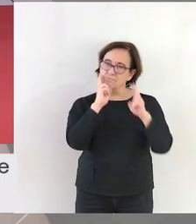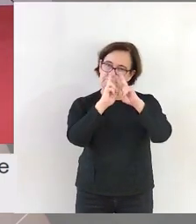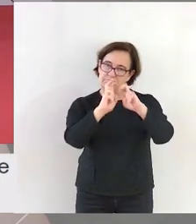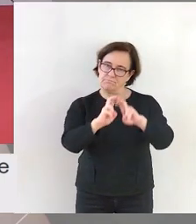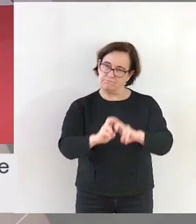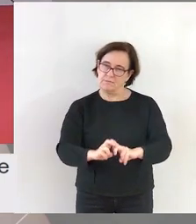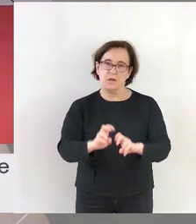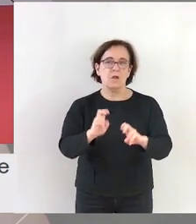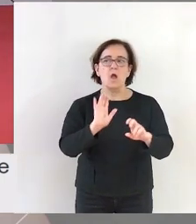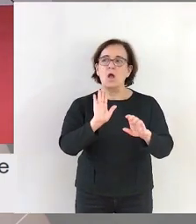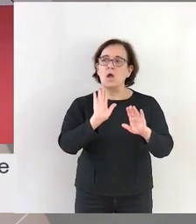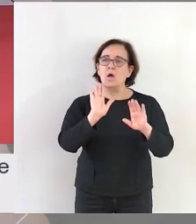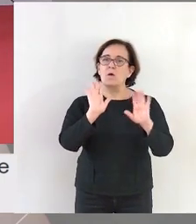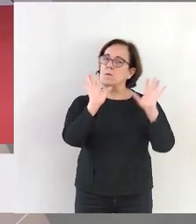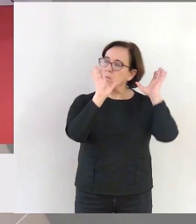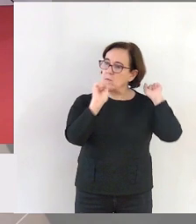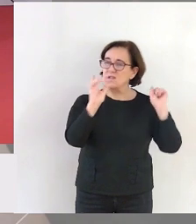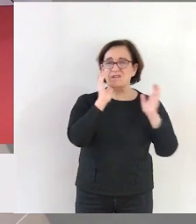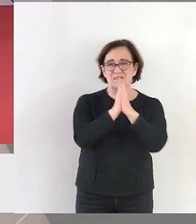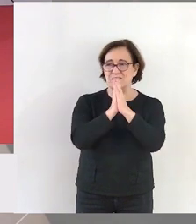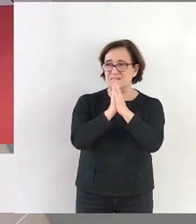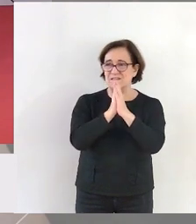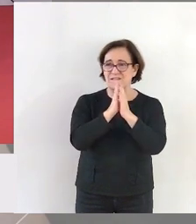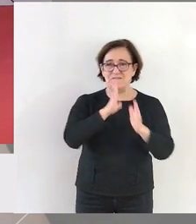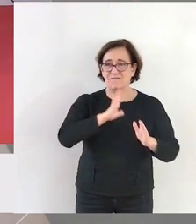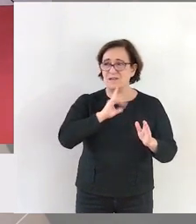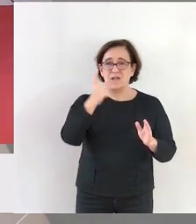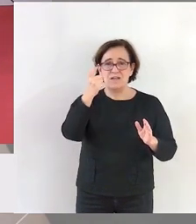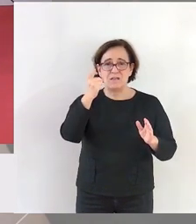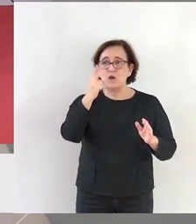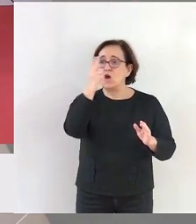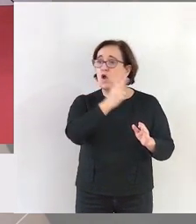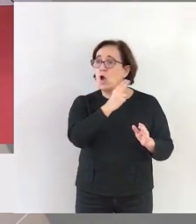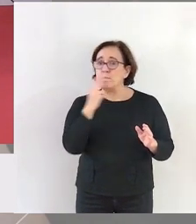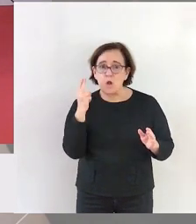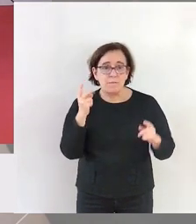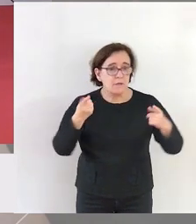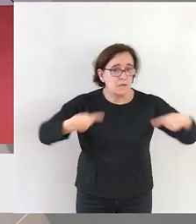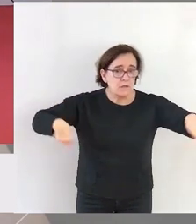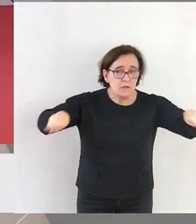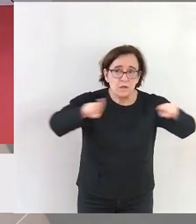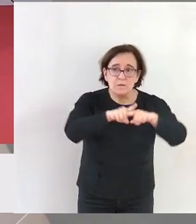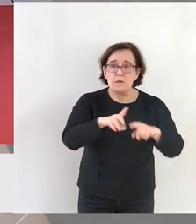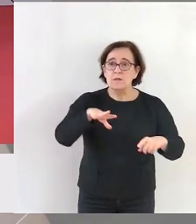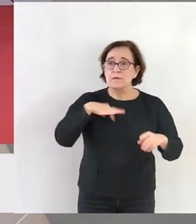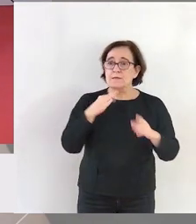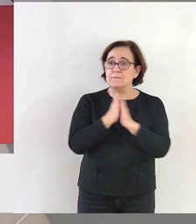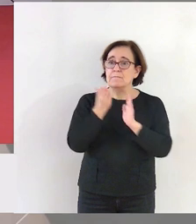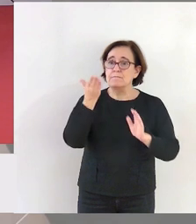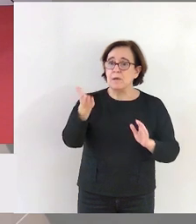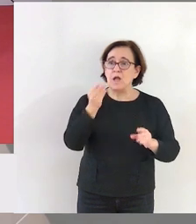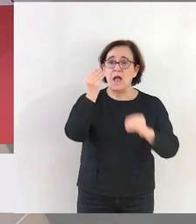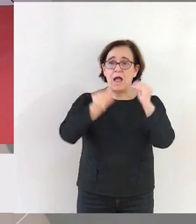aome por la moderación Bueno ahora os voy a pedir un favor a todos los que estáis presentes necesito vuestro compromiso y es que os voy a pedir que